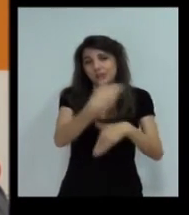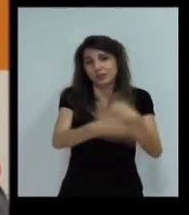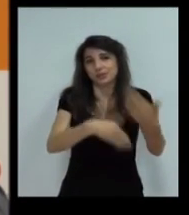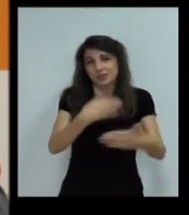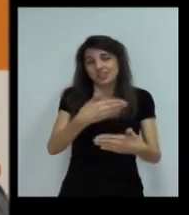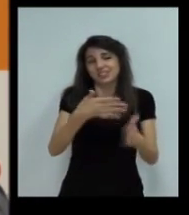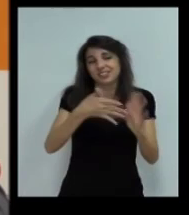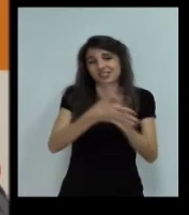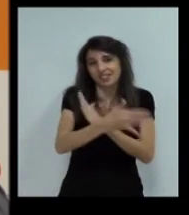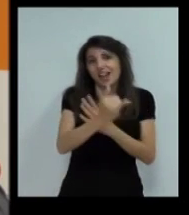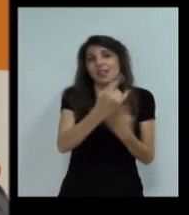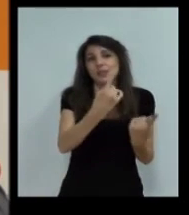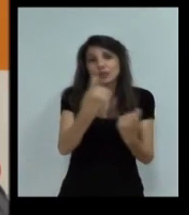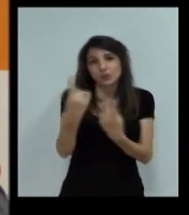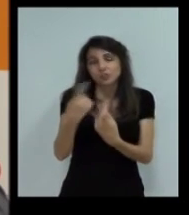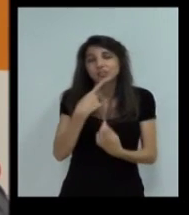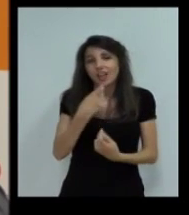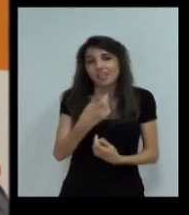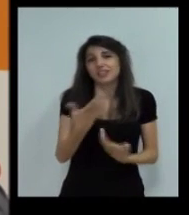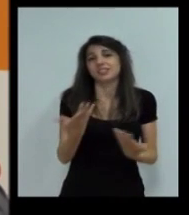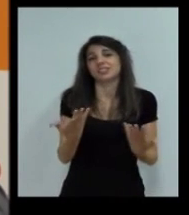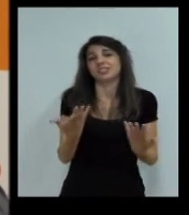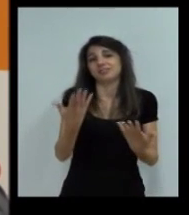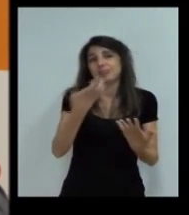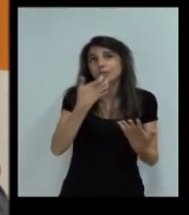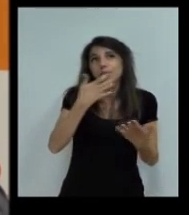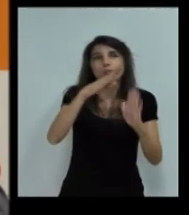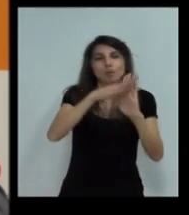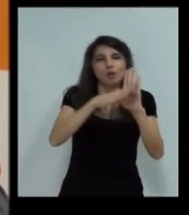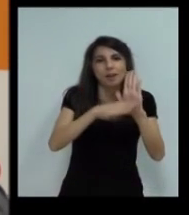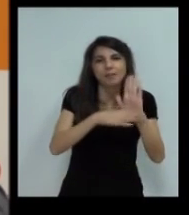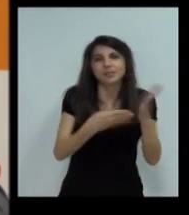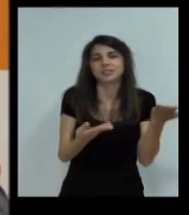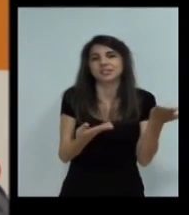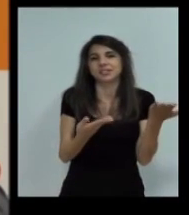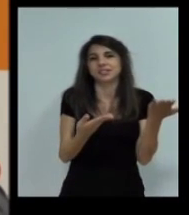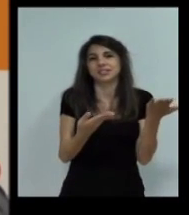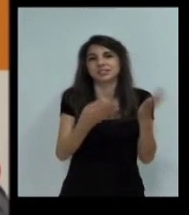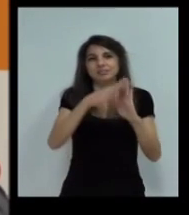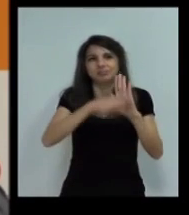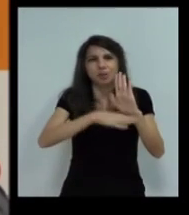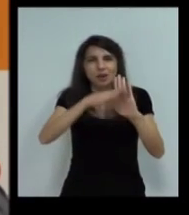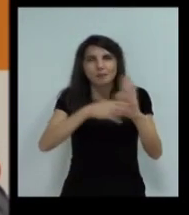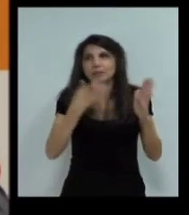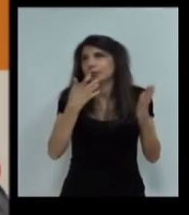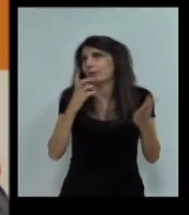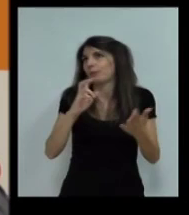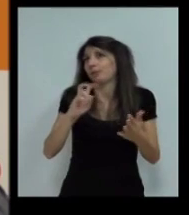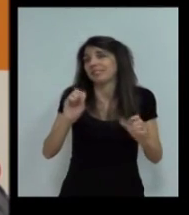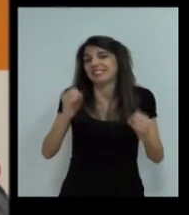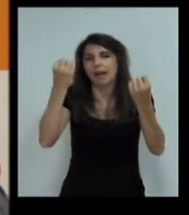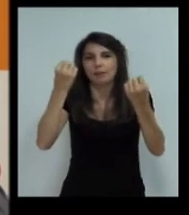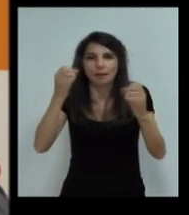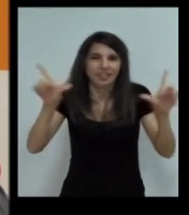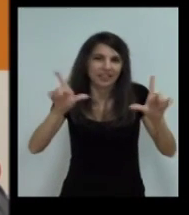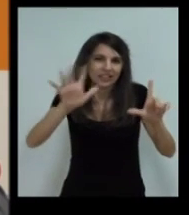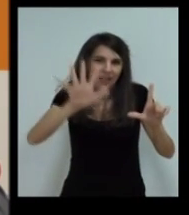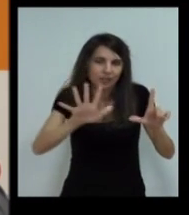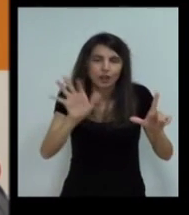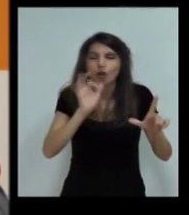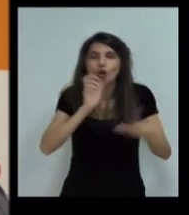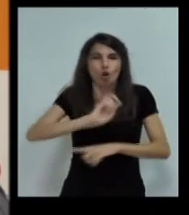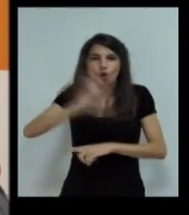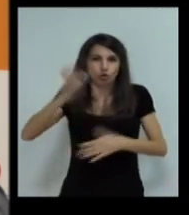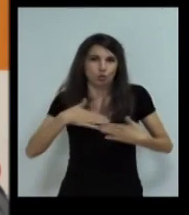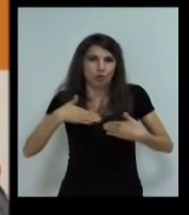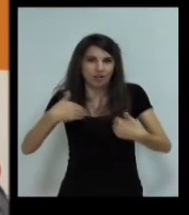sus dificultades en programas pues como pueden ser, pues se ha apuntado el de Sálvame o cualquier otro, ¿no? Que fuera de un foro de